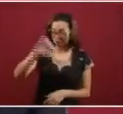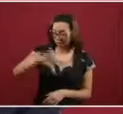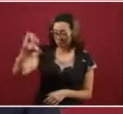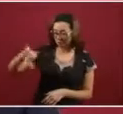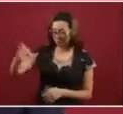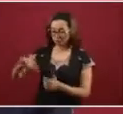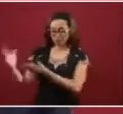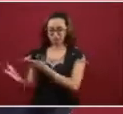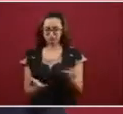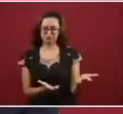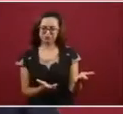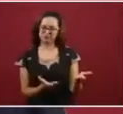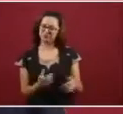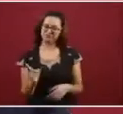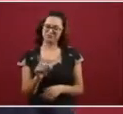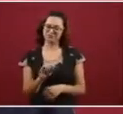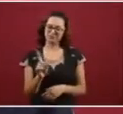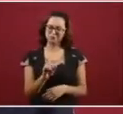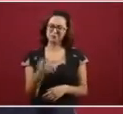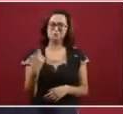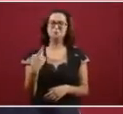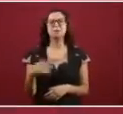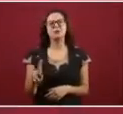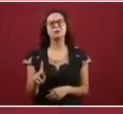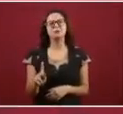que yo soy de la idea